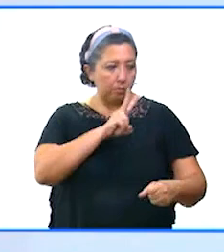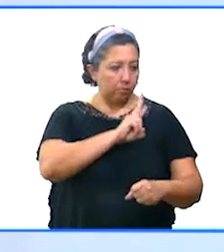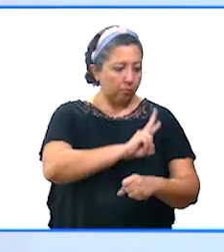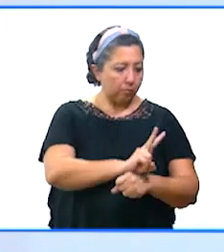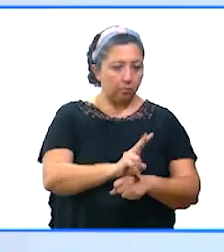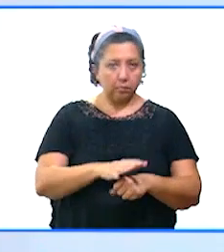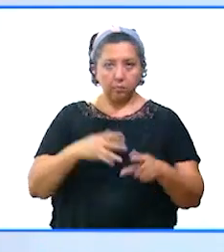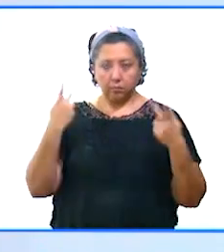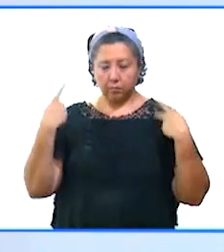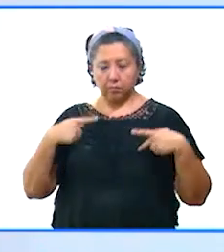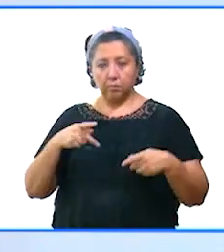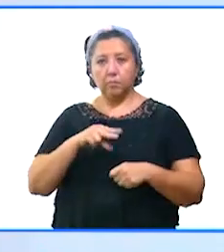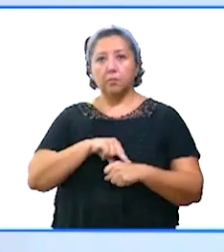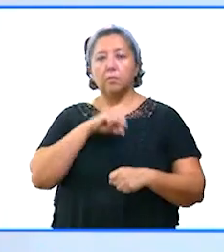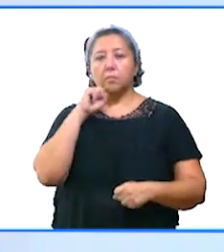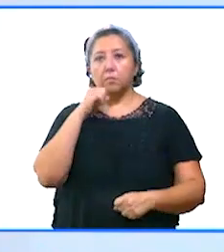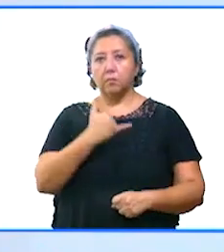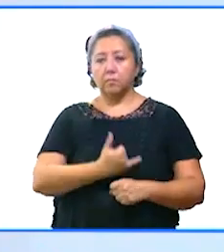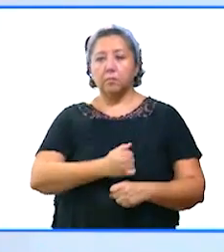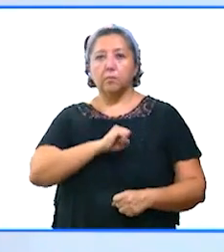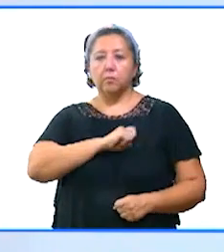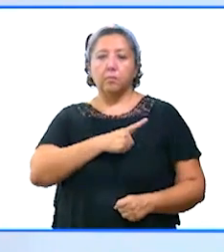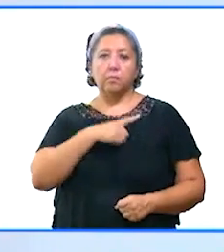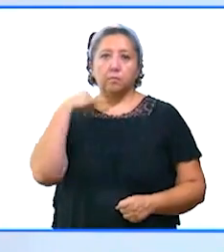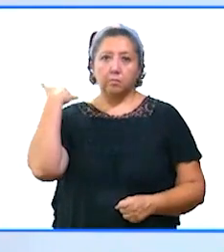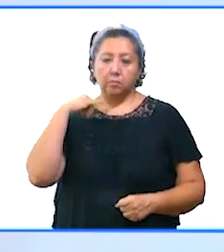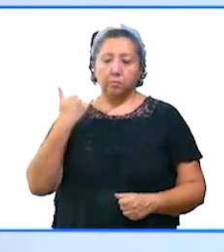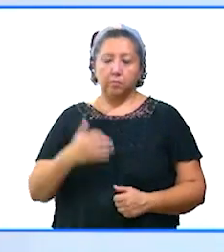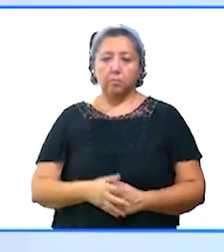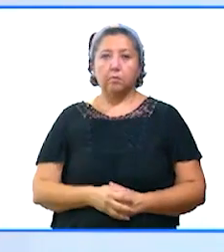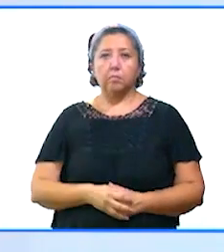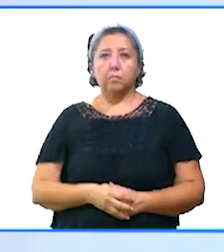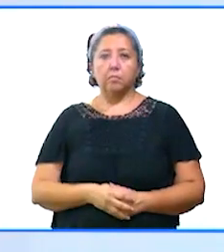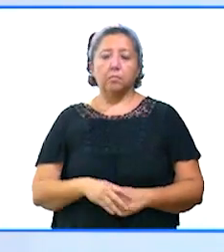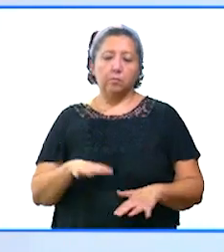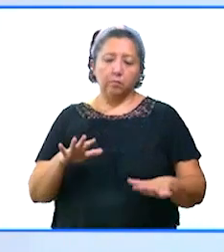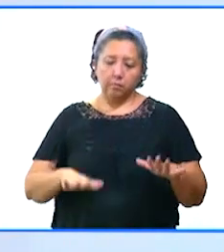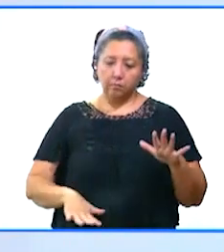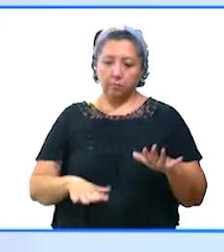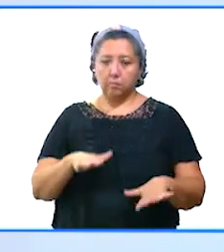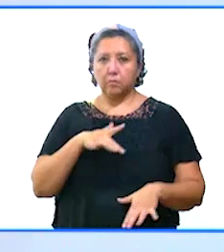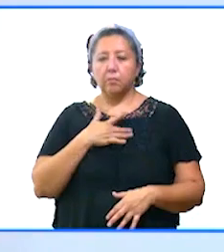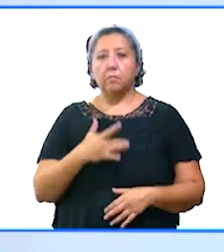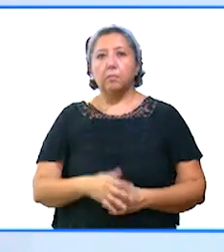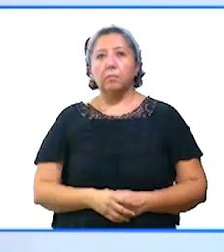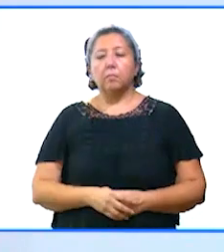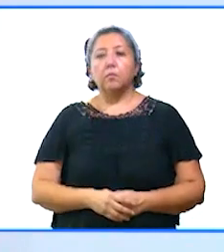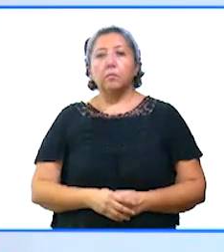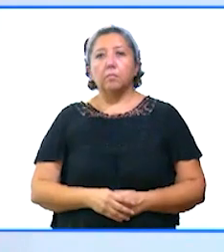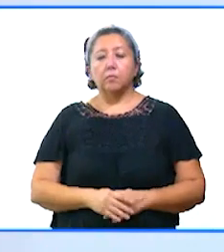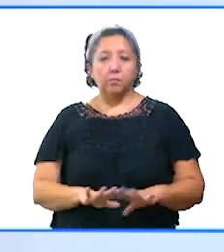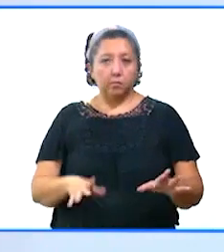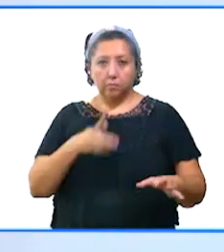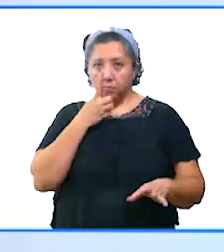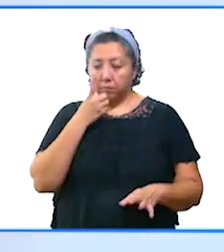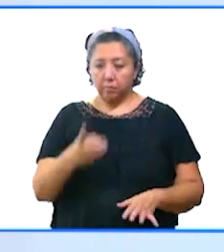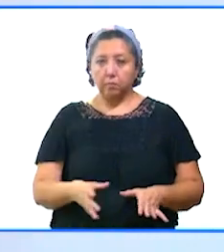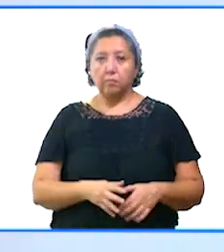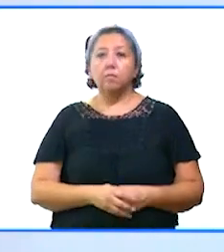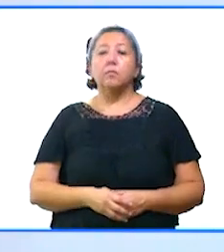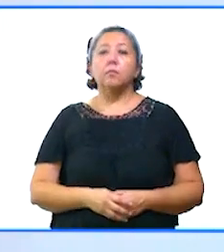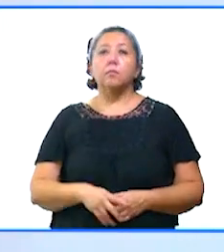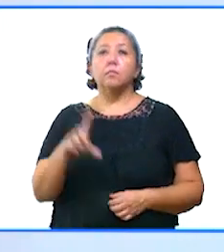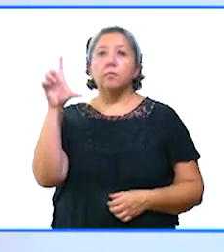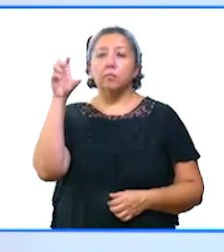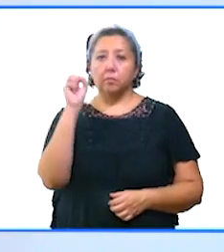aislados, monitoreados por personal médico de los servicios de salud de Yucatán. Presentan síntomas leves. Como ya se